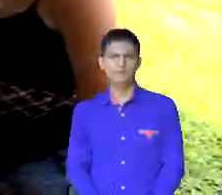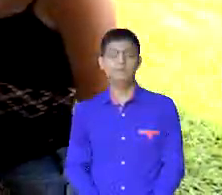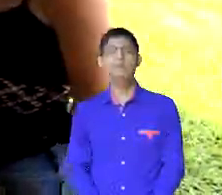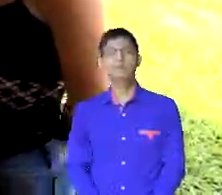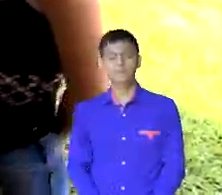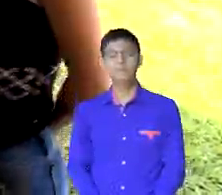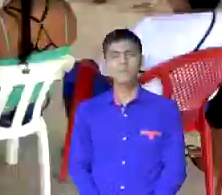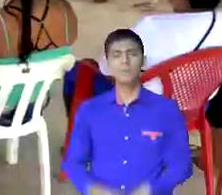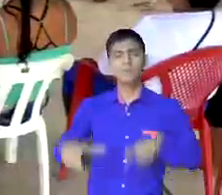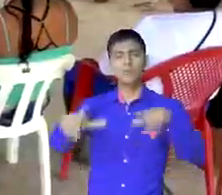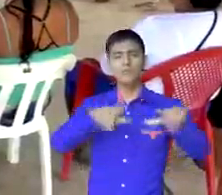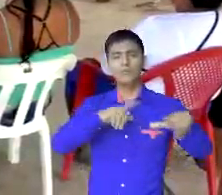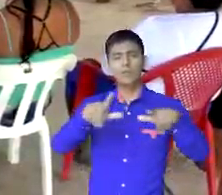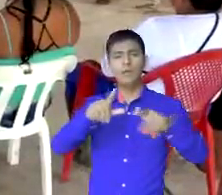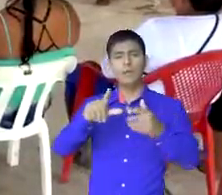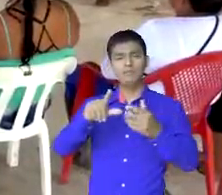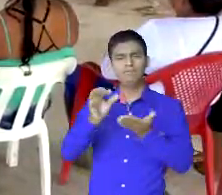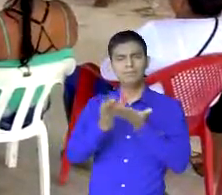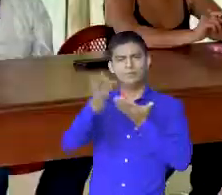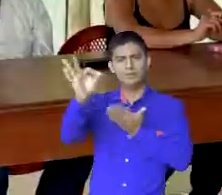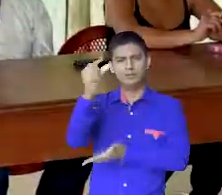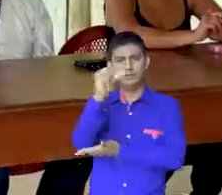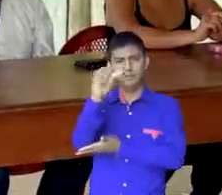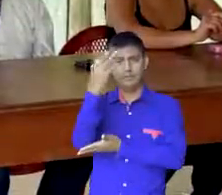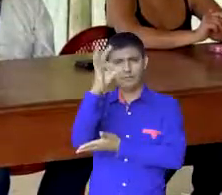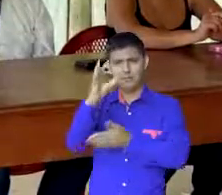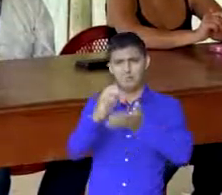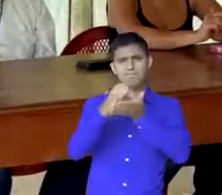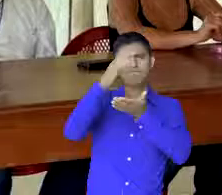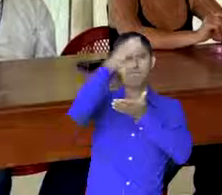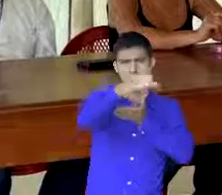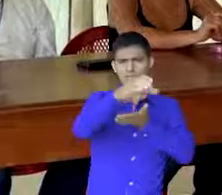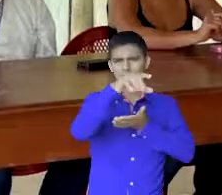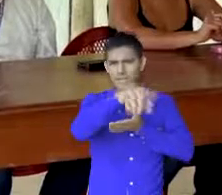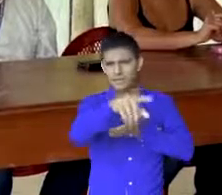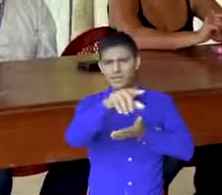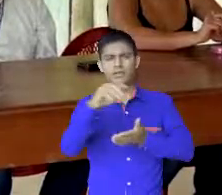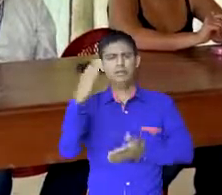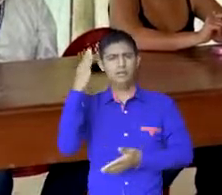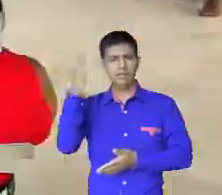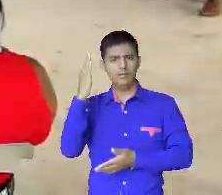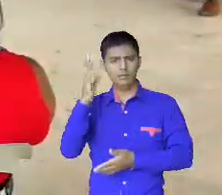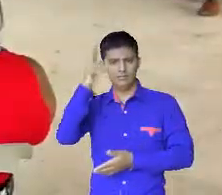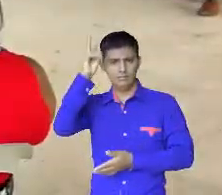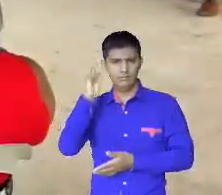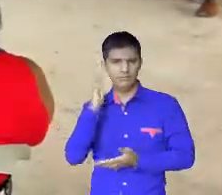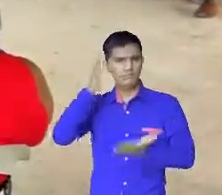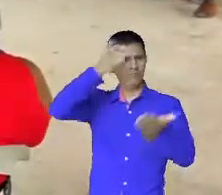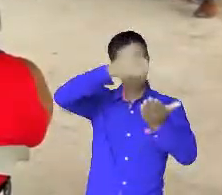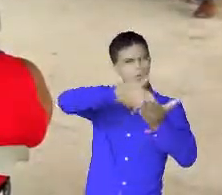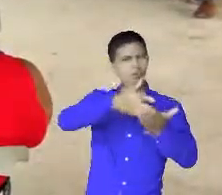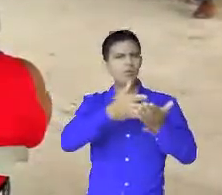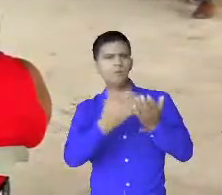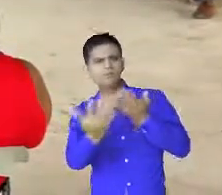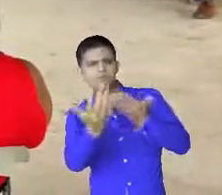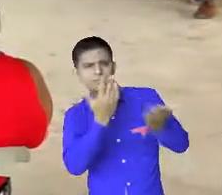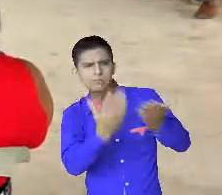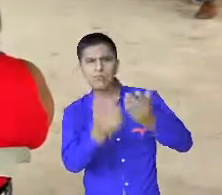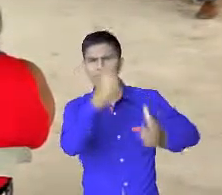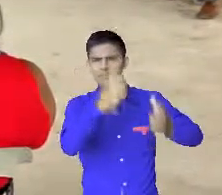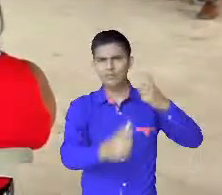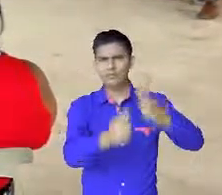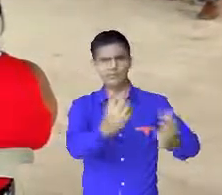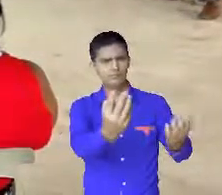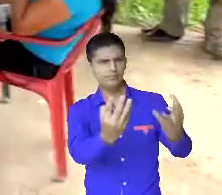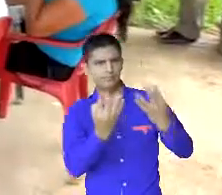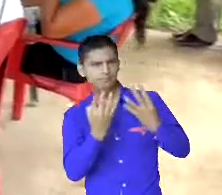Hasta el sector de Puerto Camacho de la parroquia General Farfán llegó el abogado Vinicio Vega, alcalde de Lago Agrio, quien se reunió con dirigentes y moradores